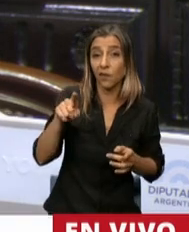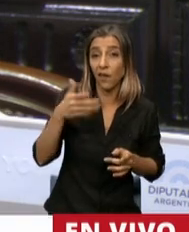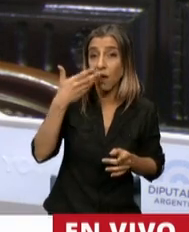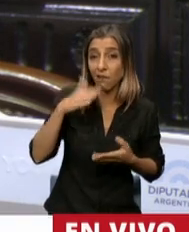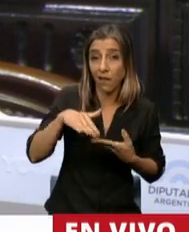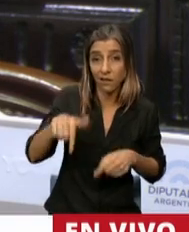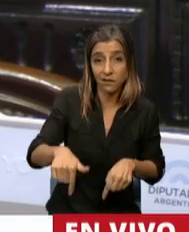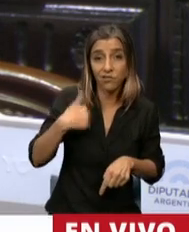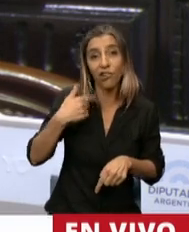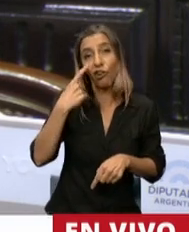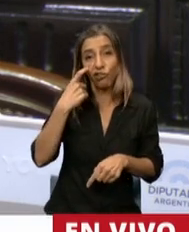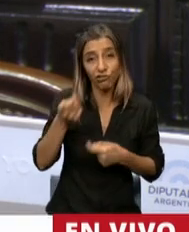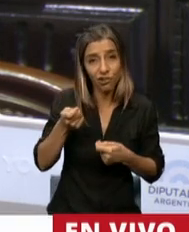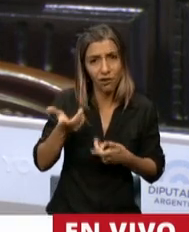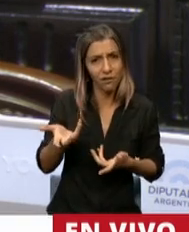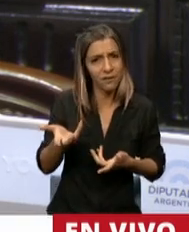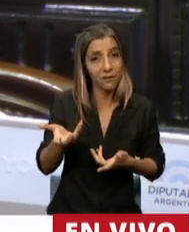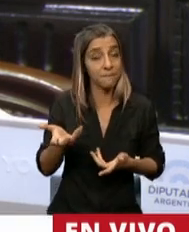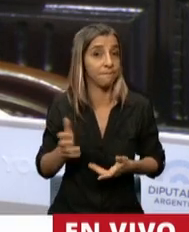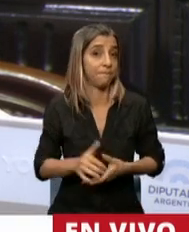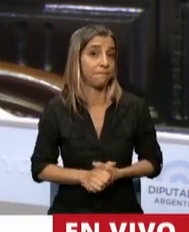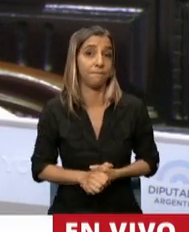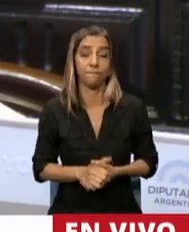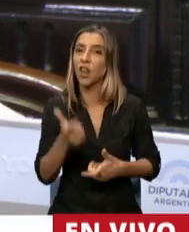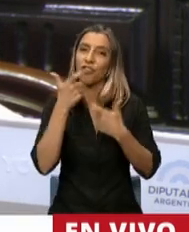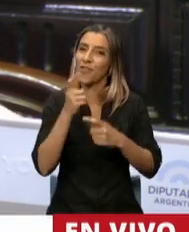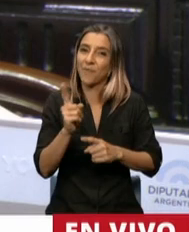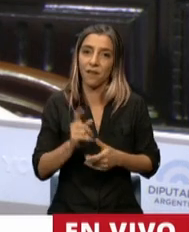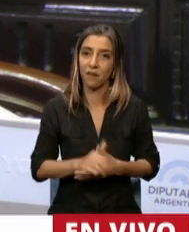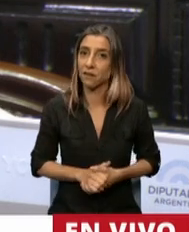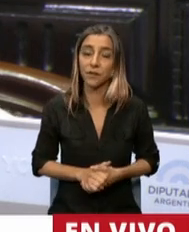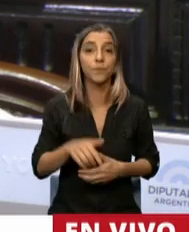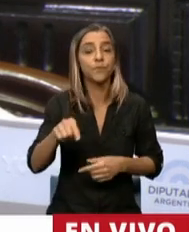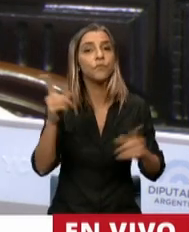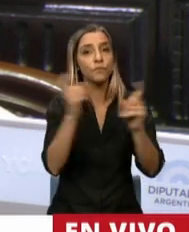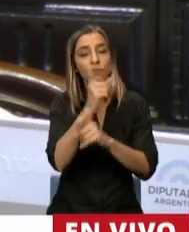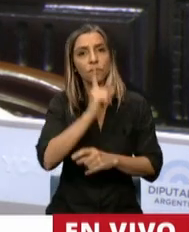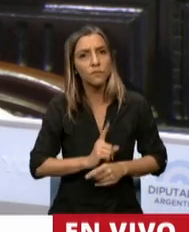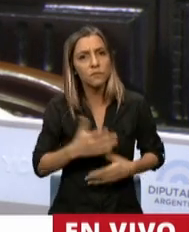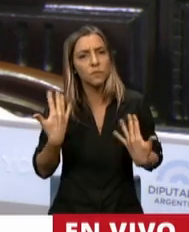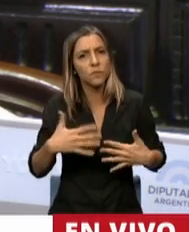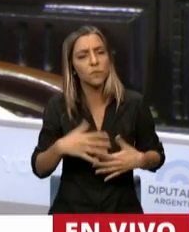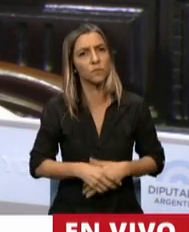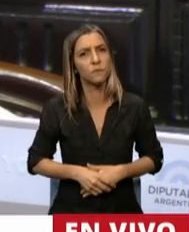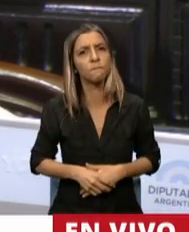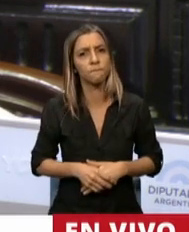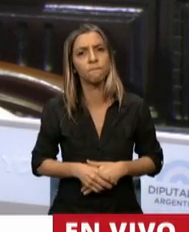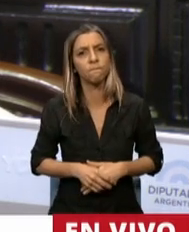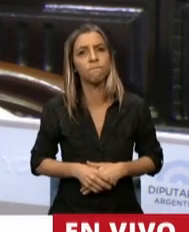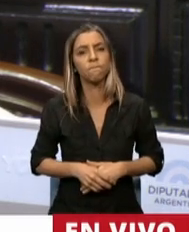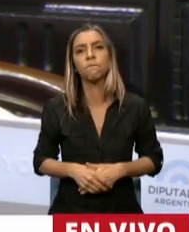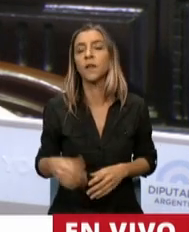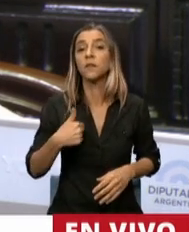No me voy a reír porque el problema es serio, es muy serio. Y a mí la verdad